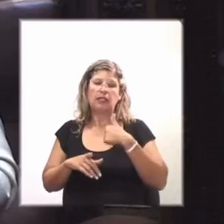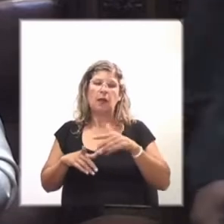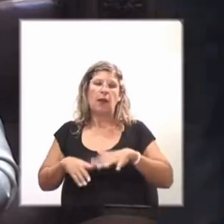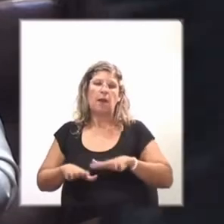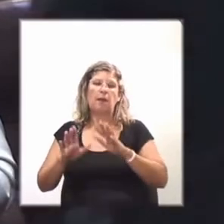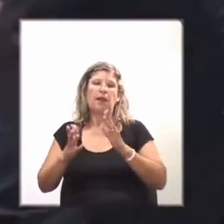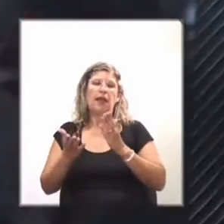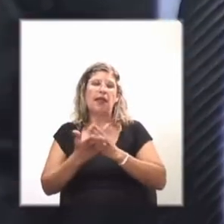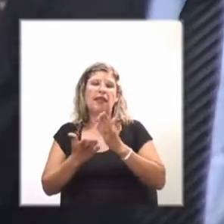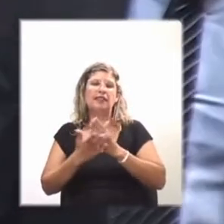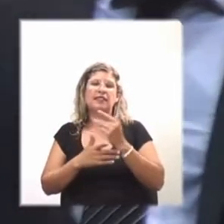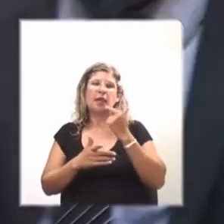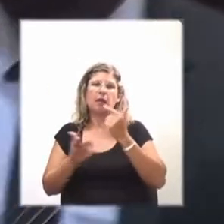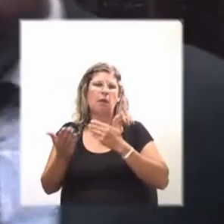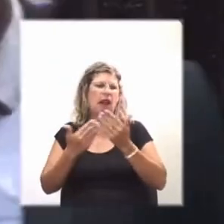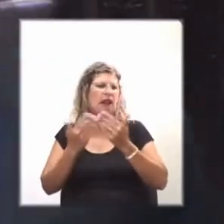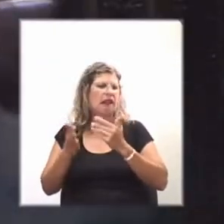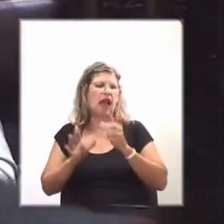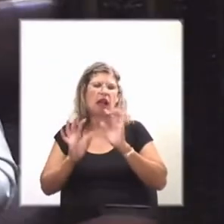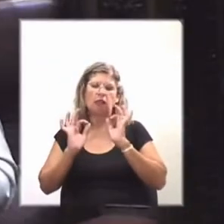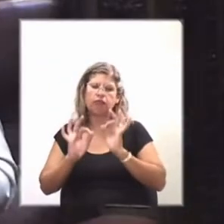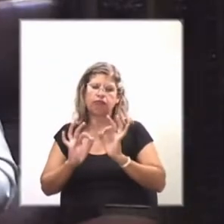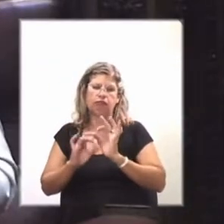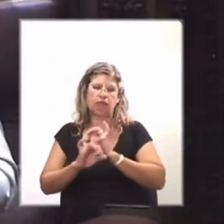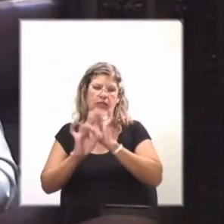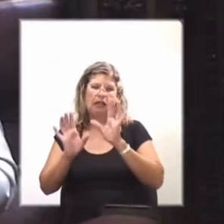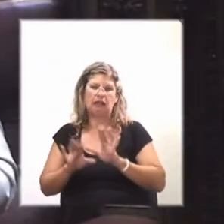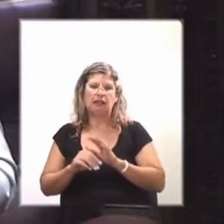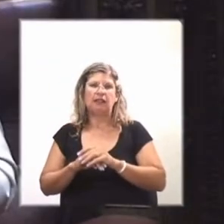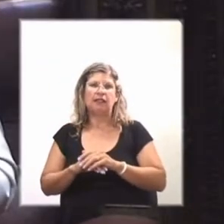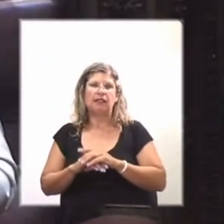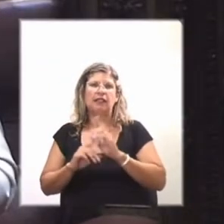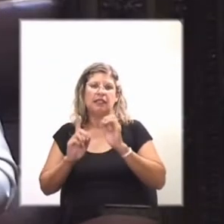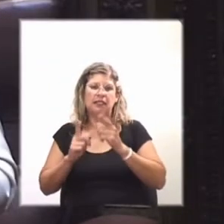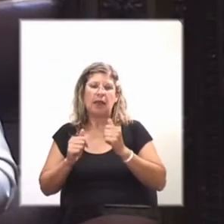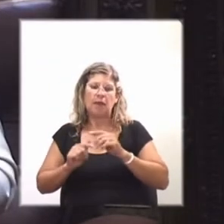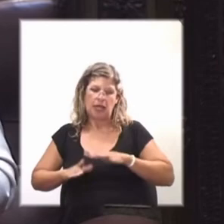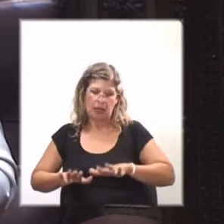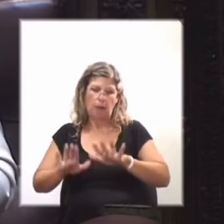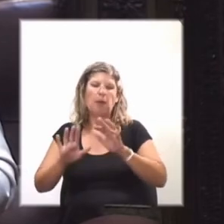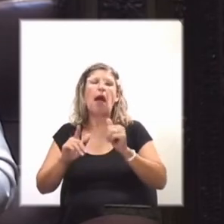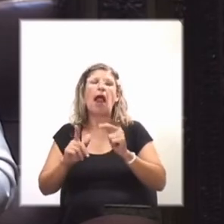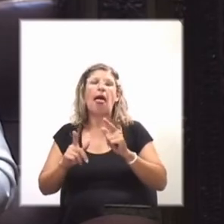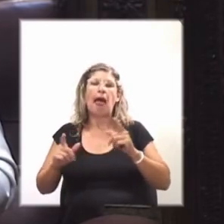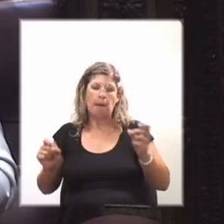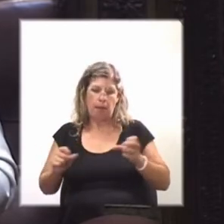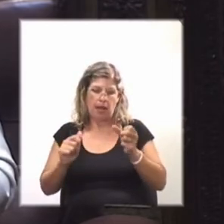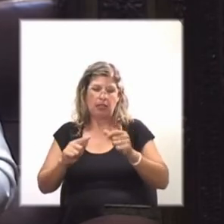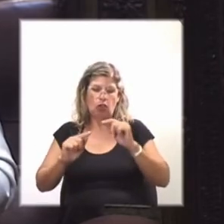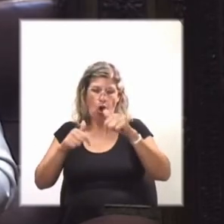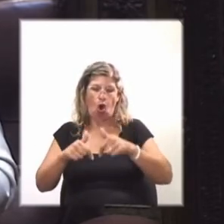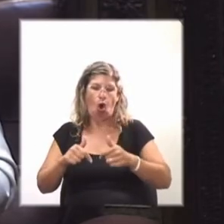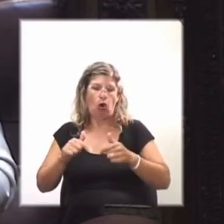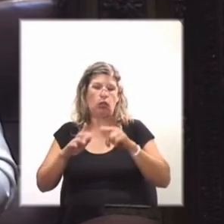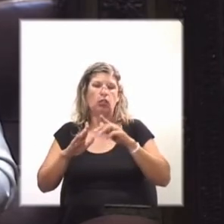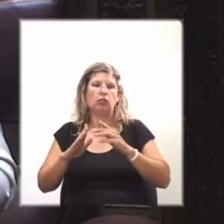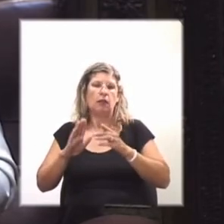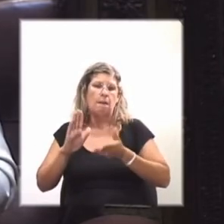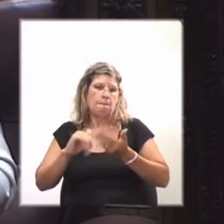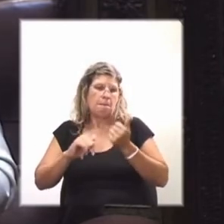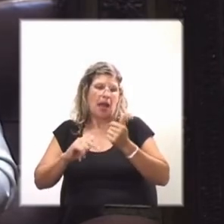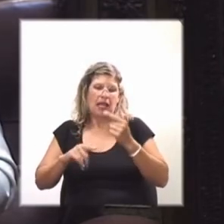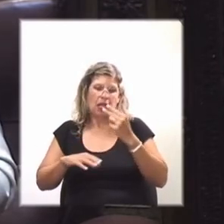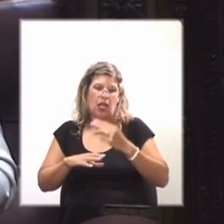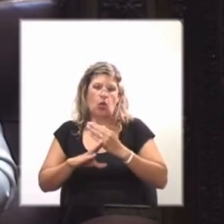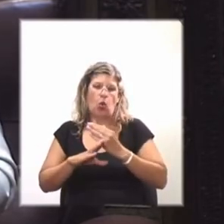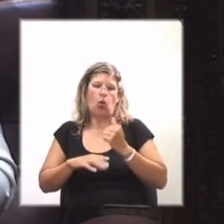como siempre para el diálogo sincero y fecundo y también está preparada para la acción. Hoy más que nunca debe estar preparada para la